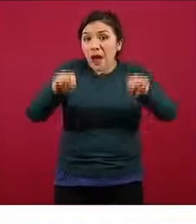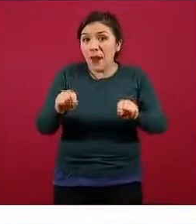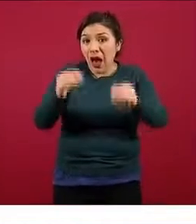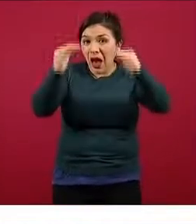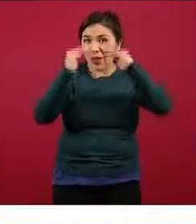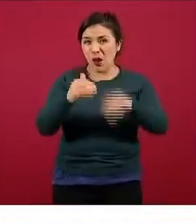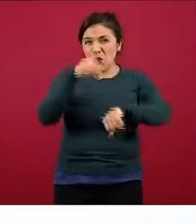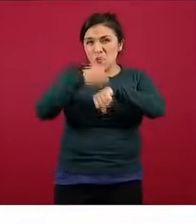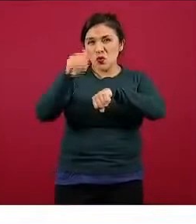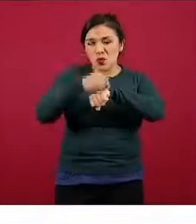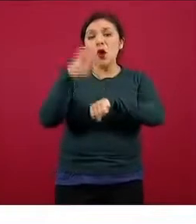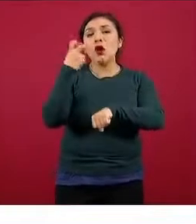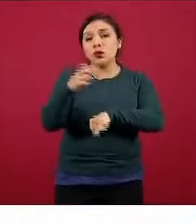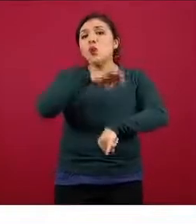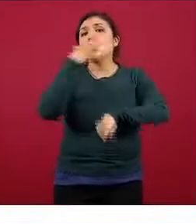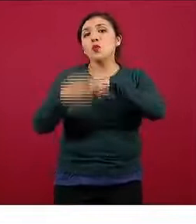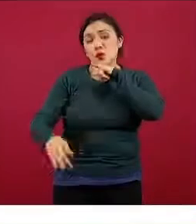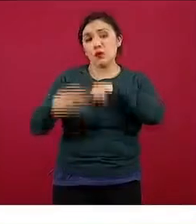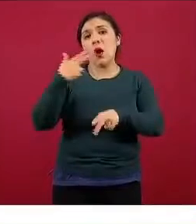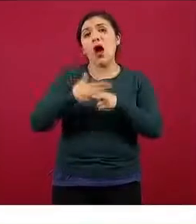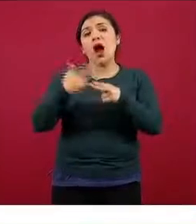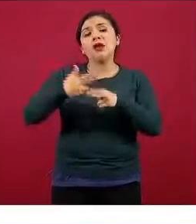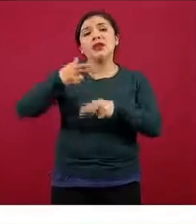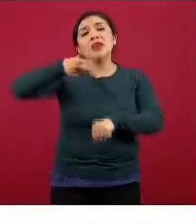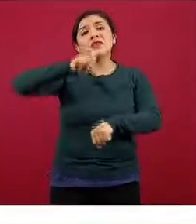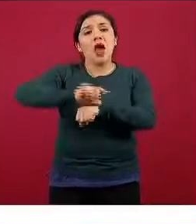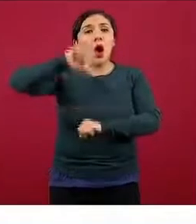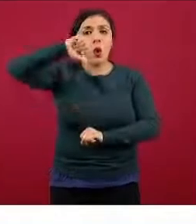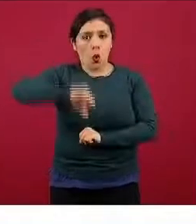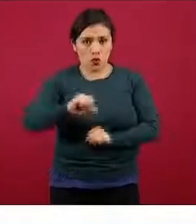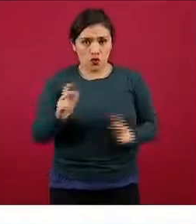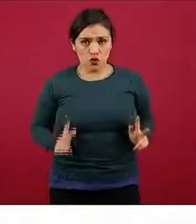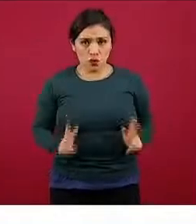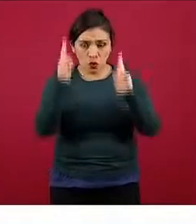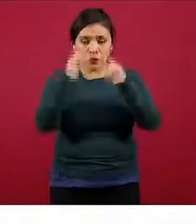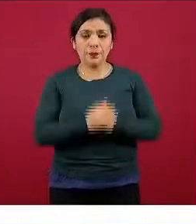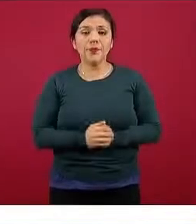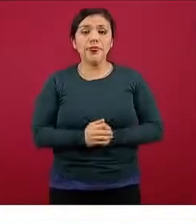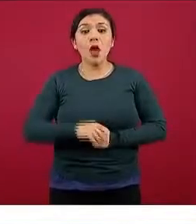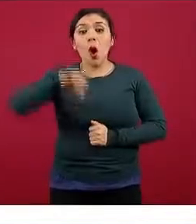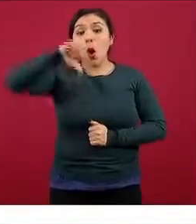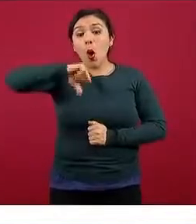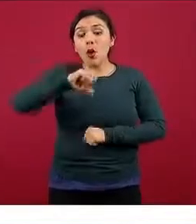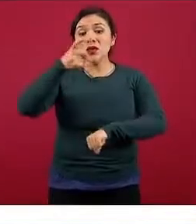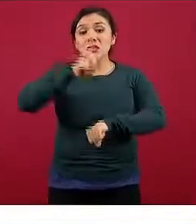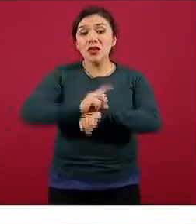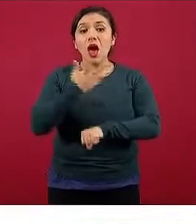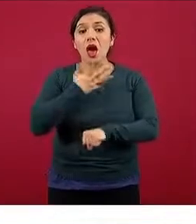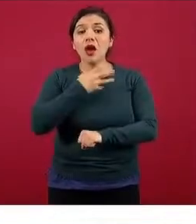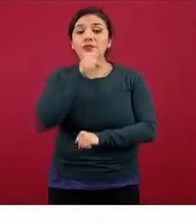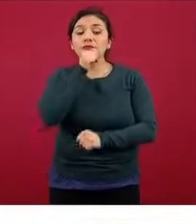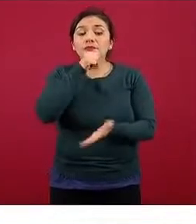son hasta la última actualización, que es la del día de hoy. Hasta el día de hoy se han